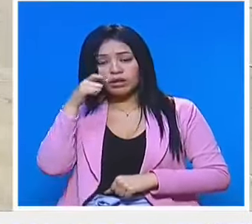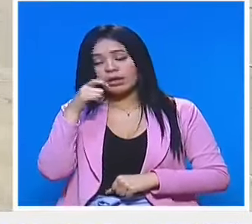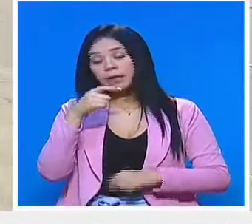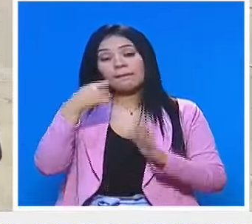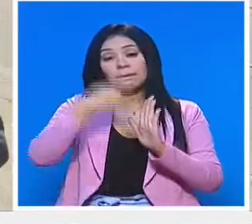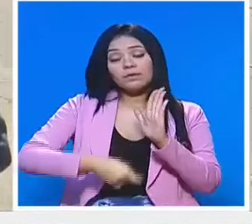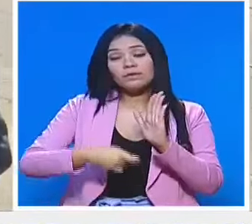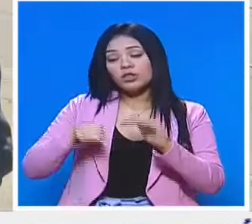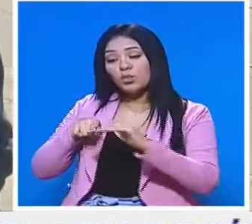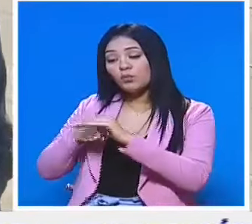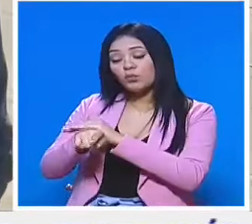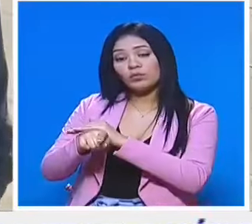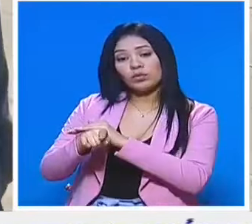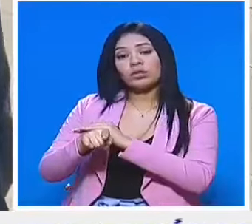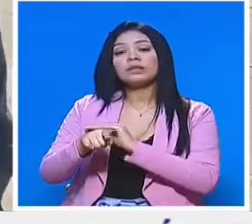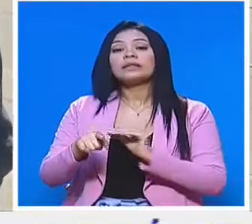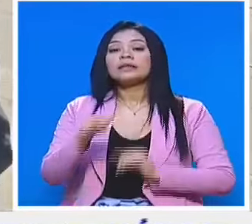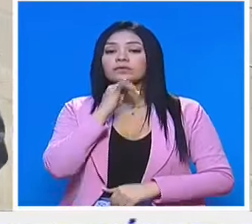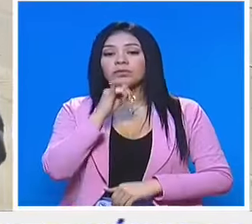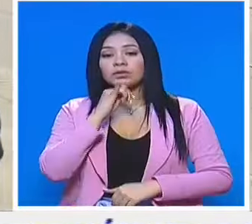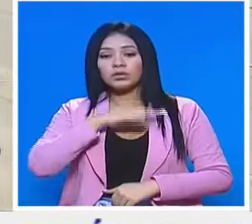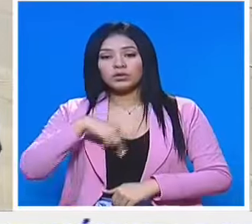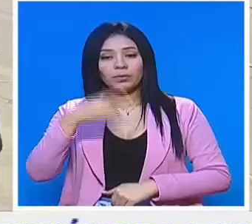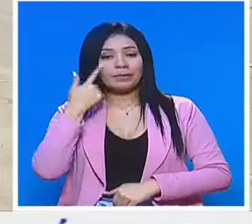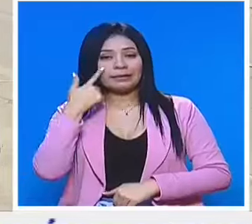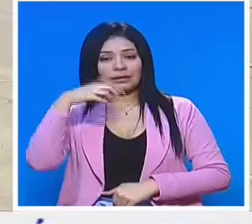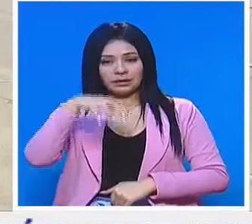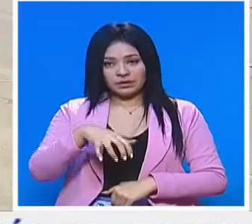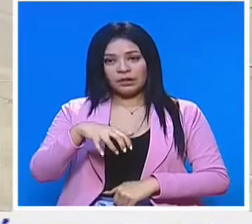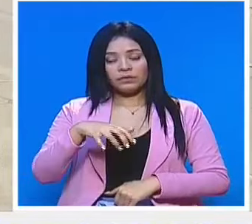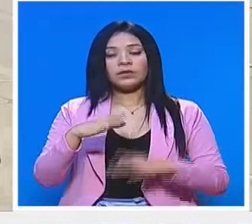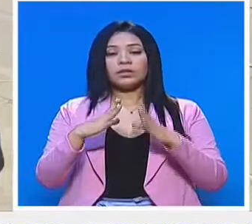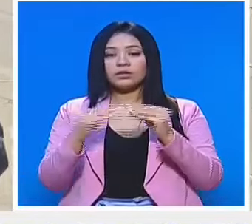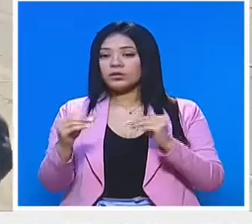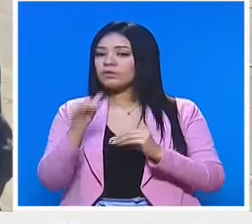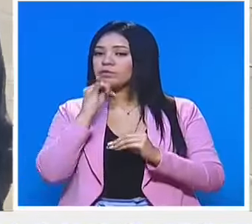pero seguiremos muy atentos a toda la información que se genera en este sitio y a todos los